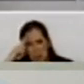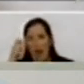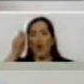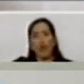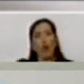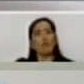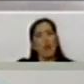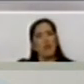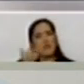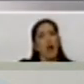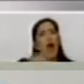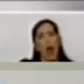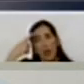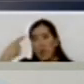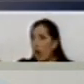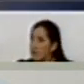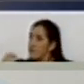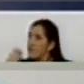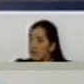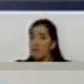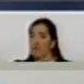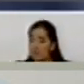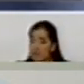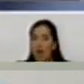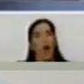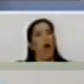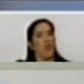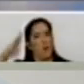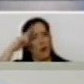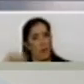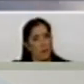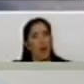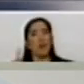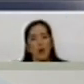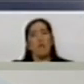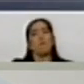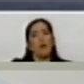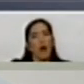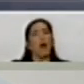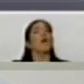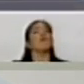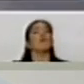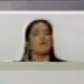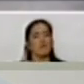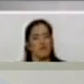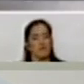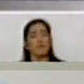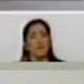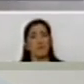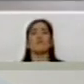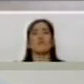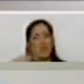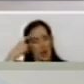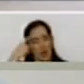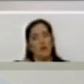que respetarse las partes y respetarse las decisiones de una reestructuración. Después, la sustentabilidad. Esto hace acordar, obviamente, y